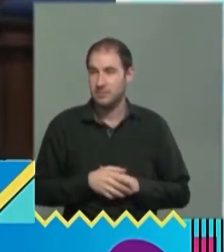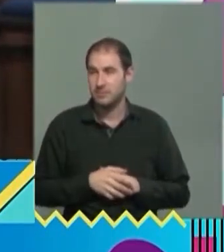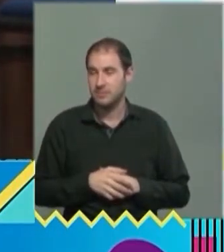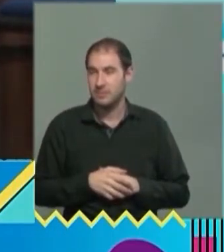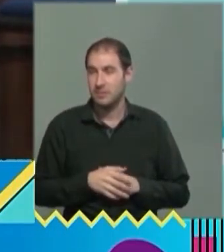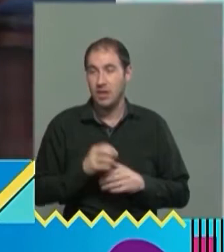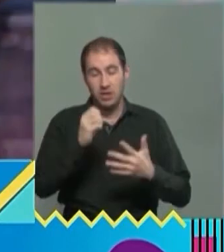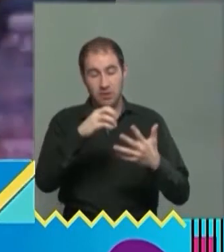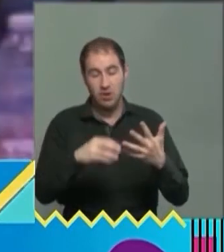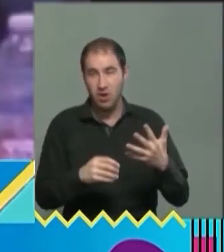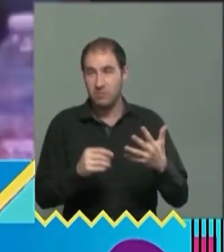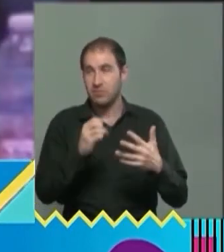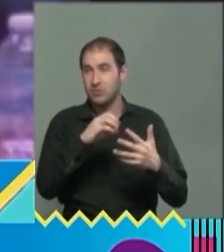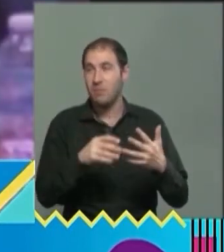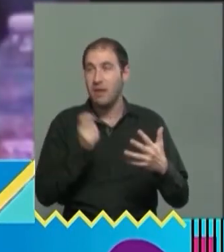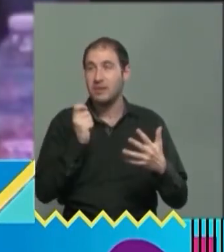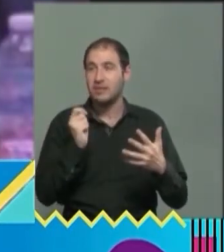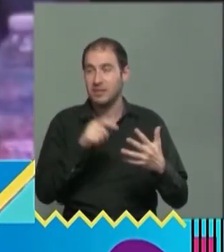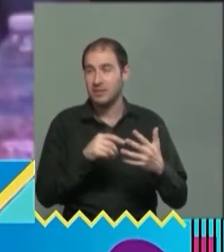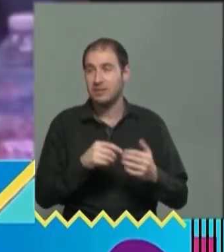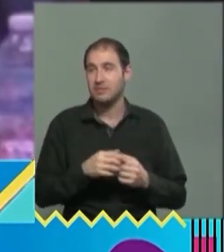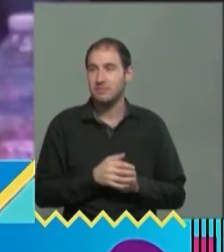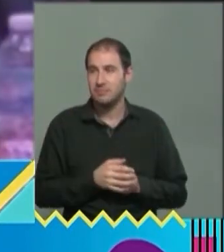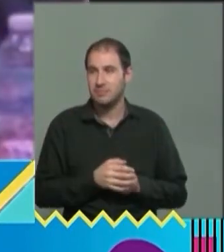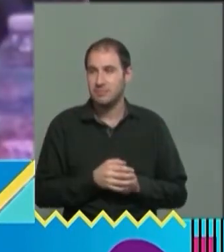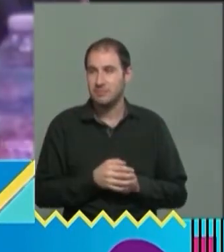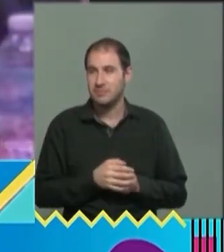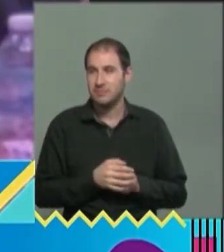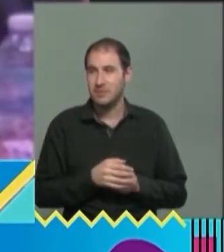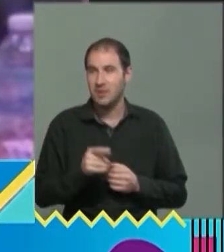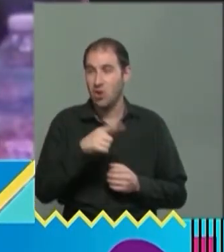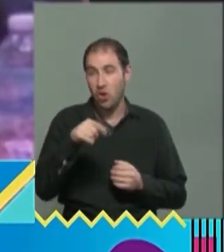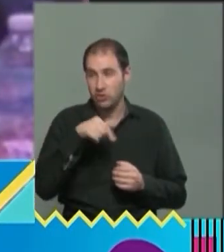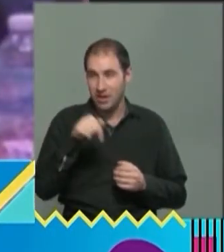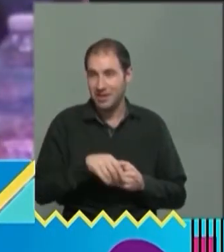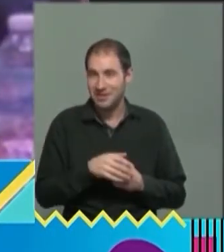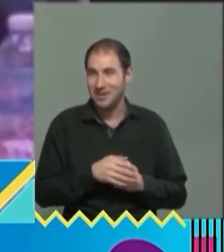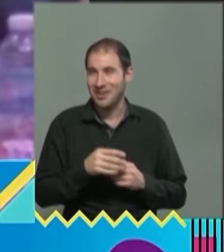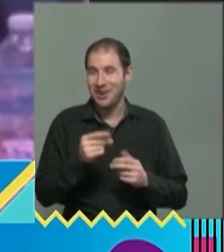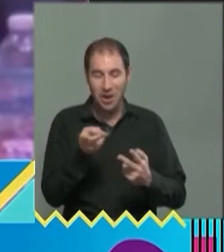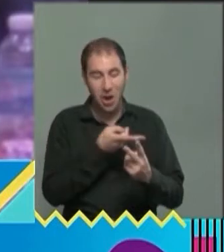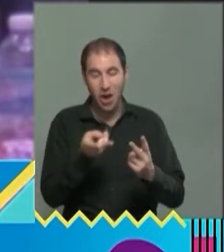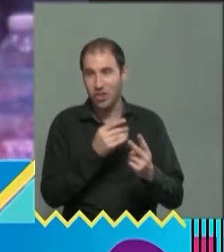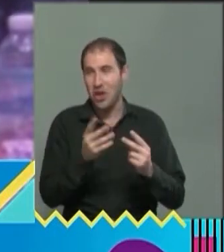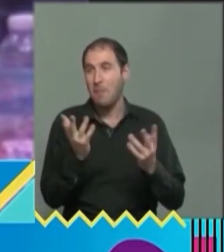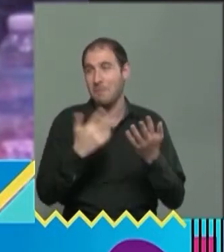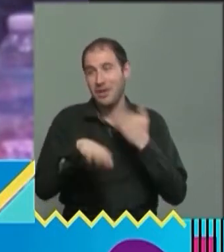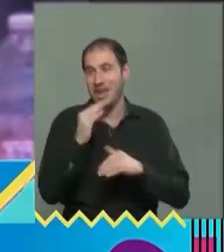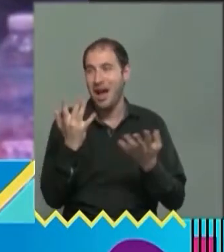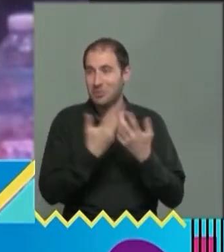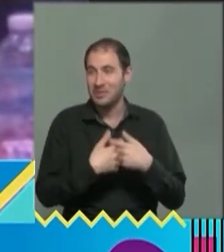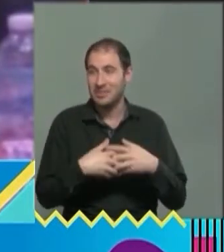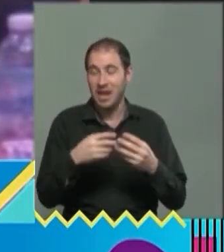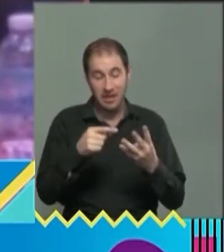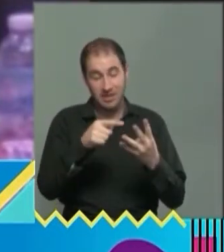Los nombres, quiero los nombres. Si esto es que nosotros con estos 2 vamos a tener una mayoría automática, ¿cuáles son